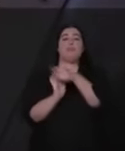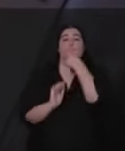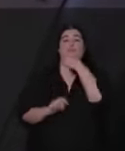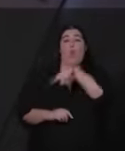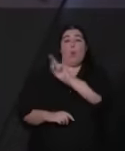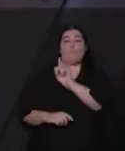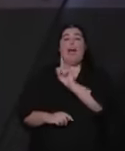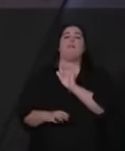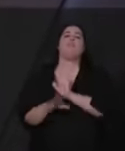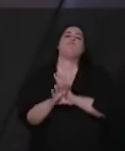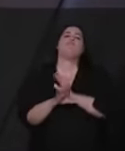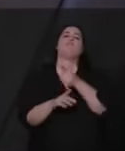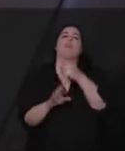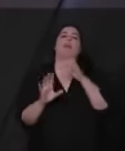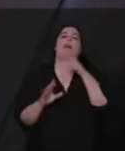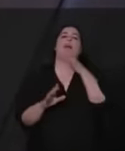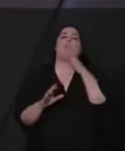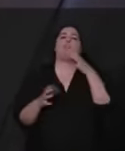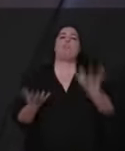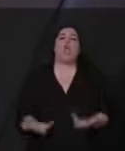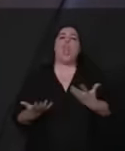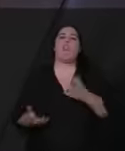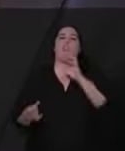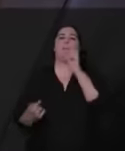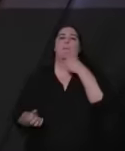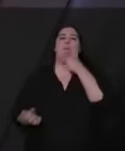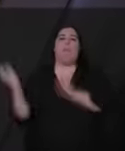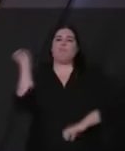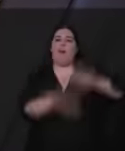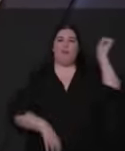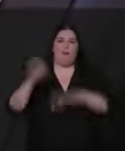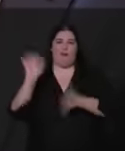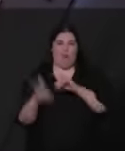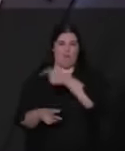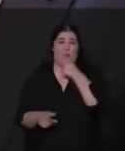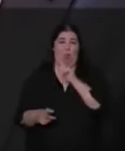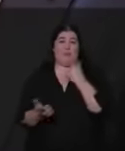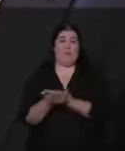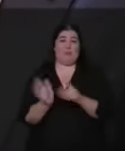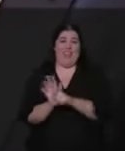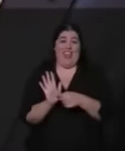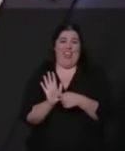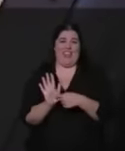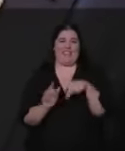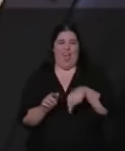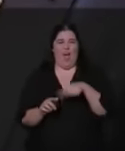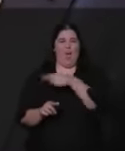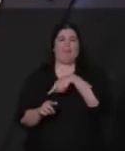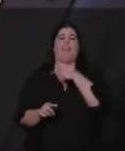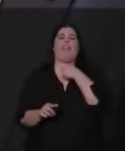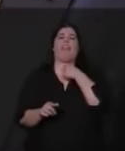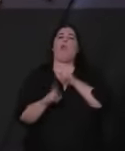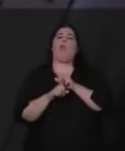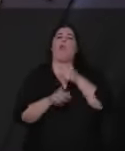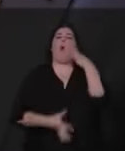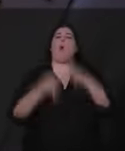tirar 14 toneladas de piedra. ¿Sí? Ustedes tienen un avance continuo sobre la justicia, ahora le están haciendo un